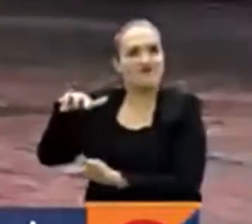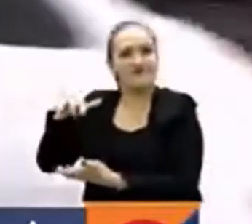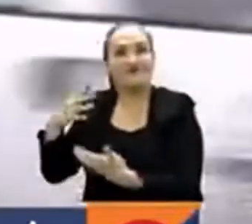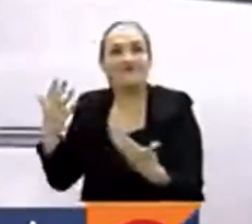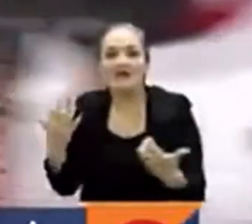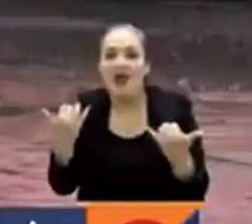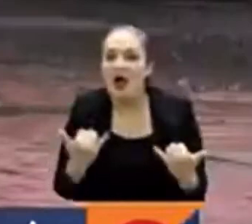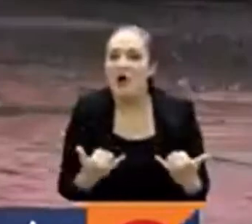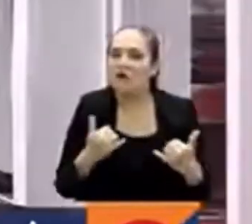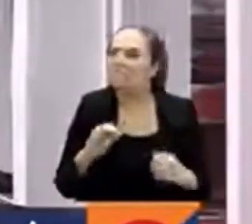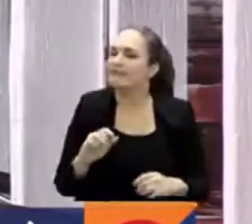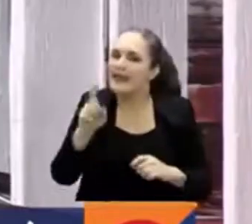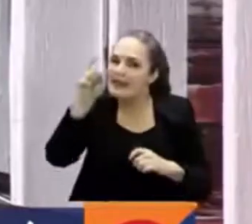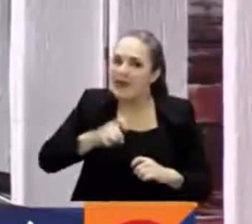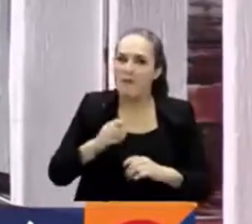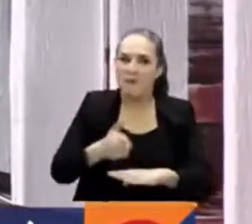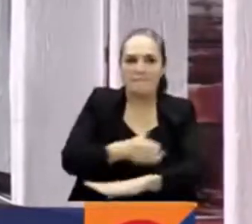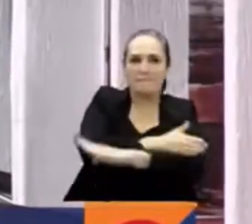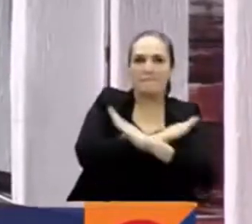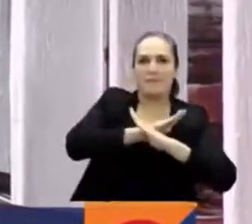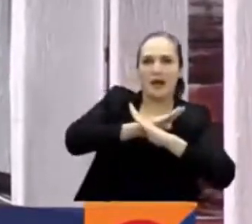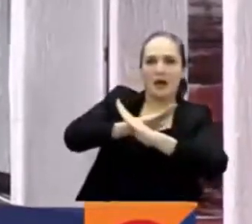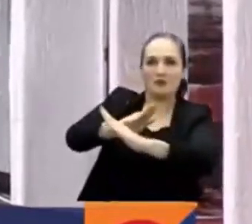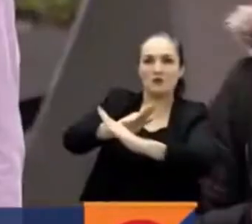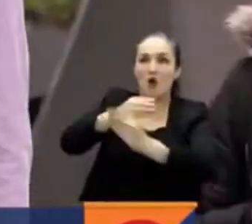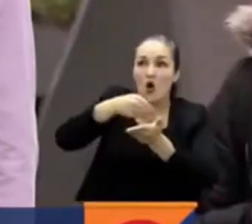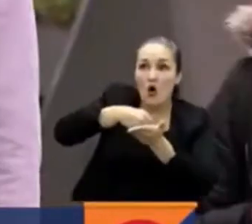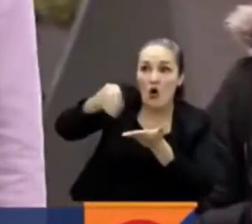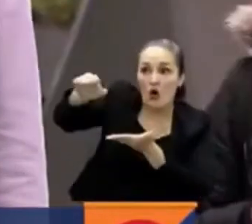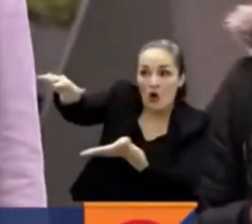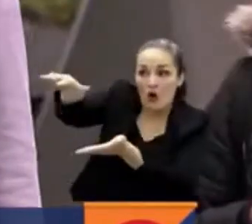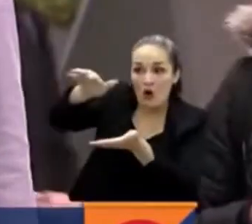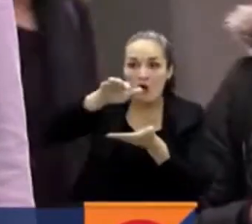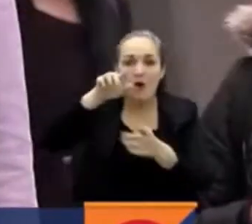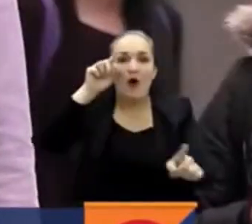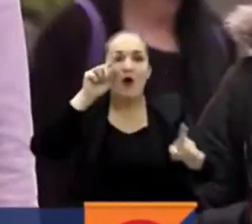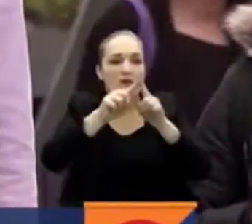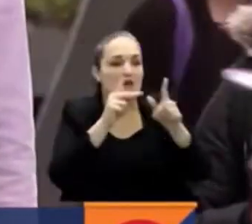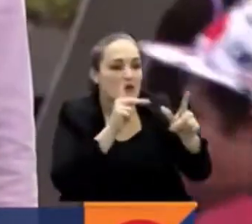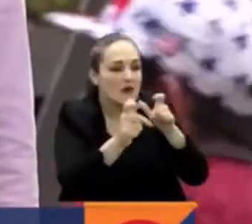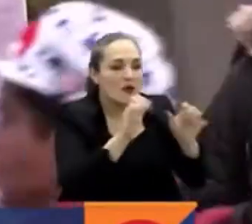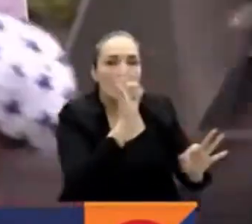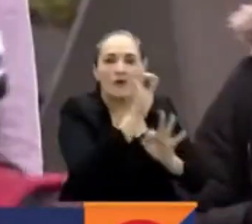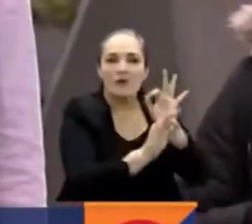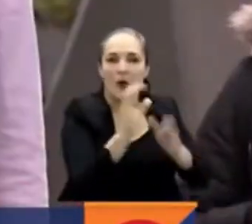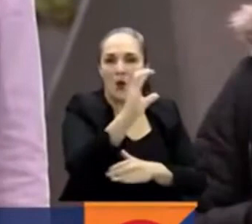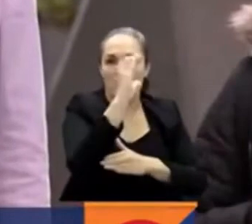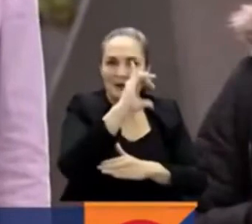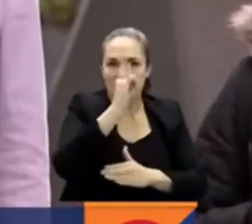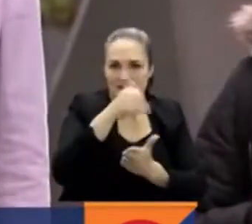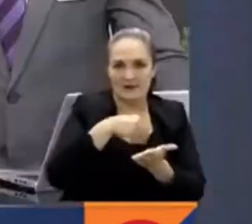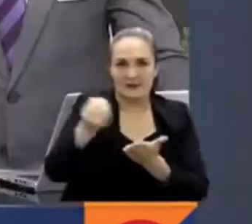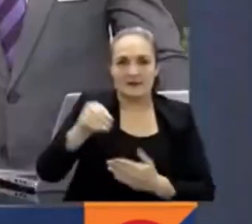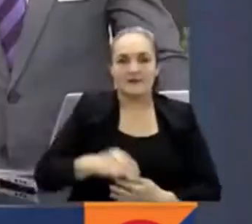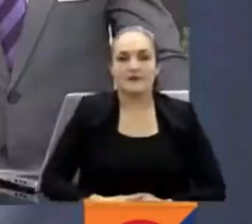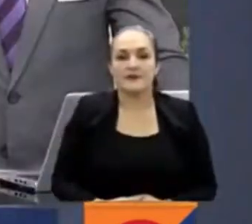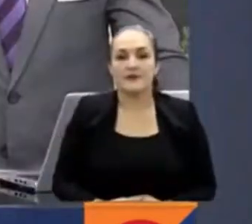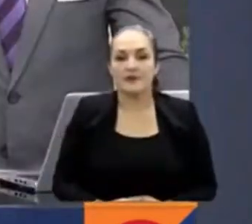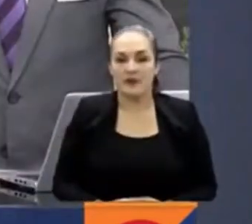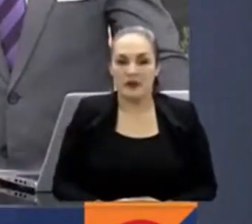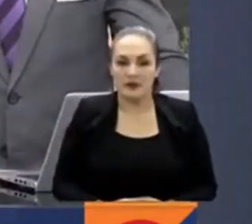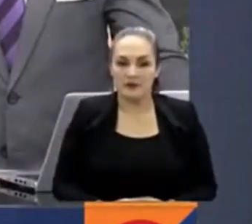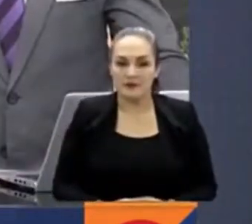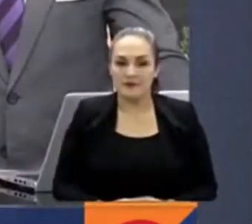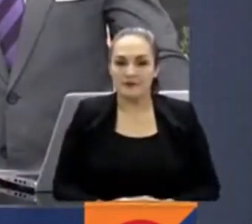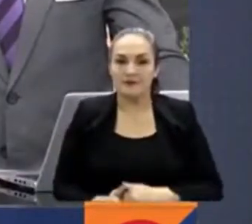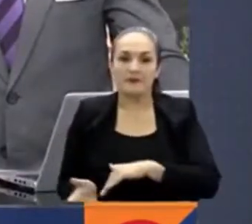funcionaria, bajo el principio de precaución, las vacunas serán adquiridas para garantizar el cuidado de los colombianos. Y en Cali